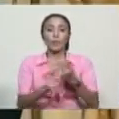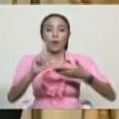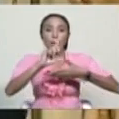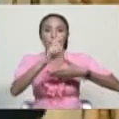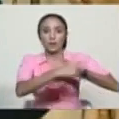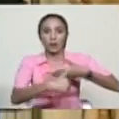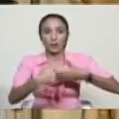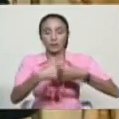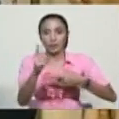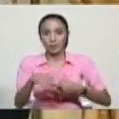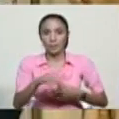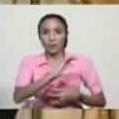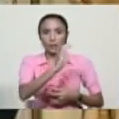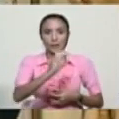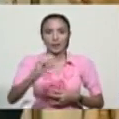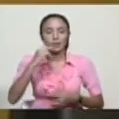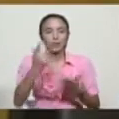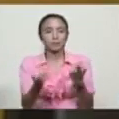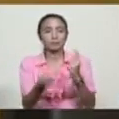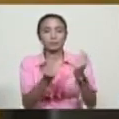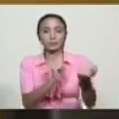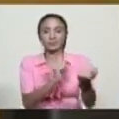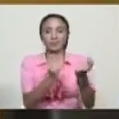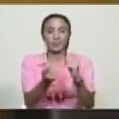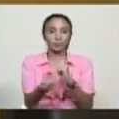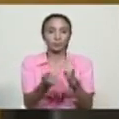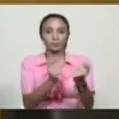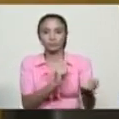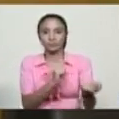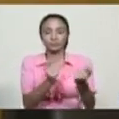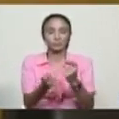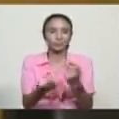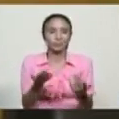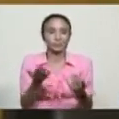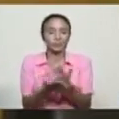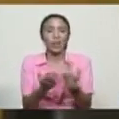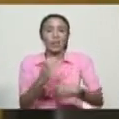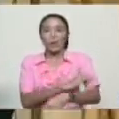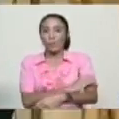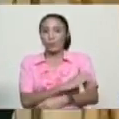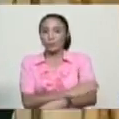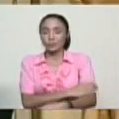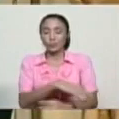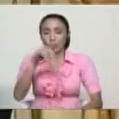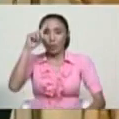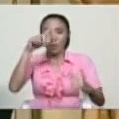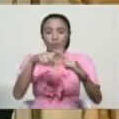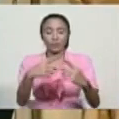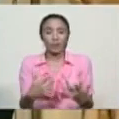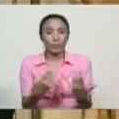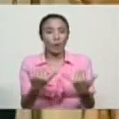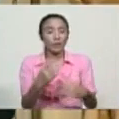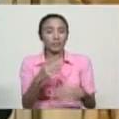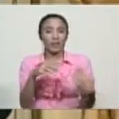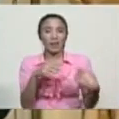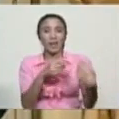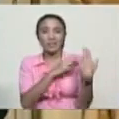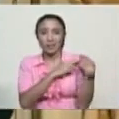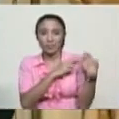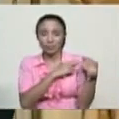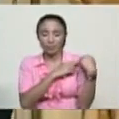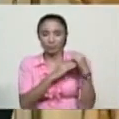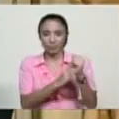dicen, está en disputa. Y la derecha que hoy rige el poder en